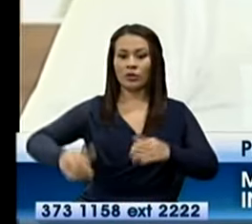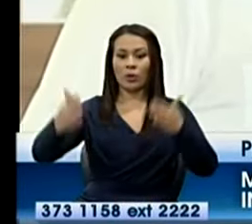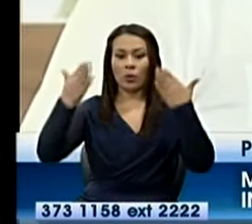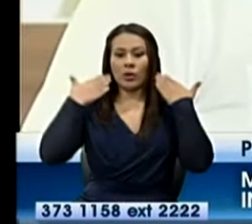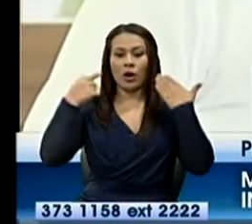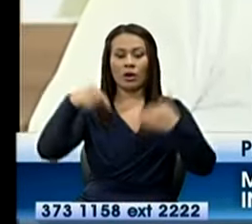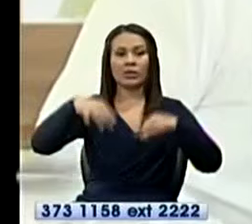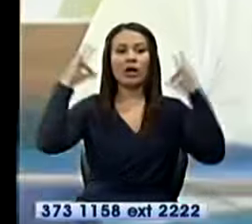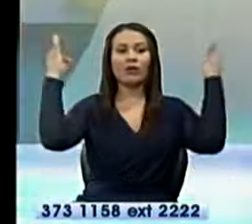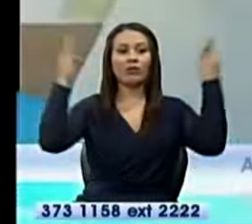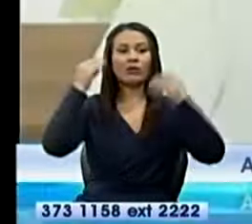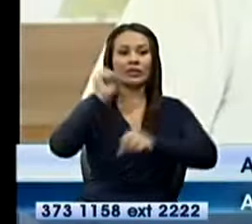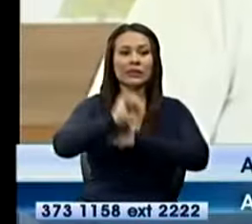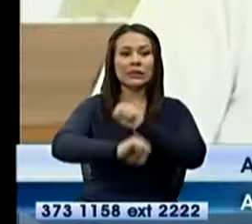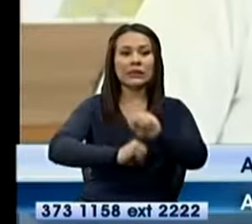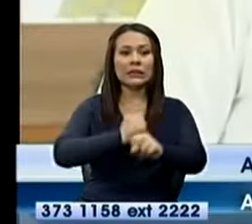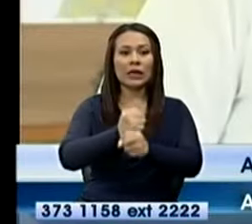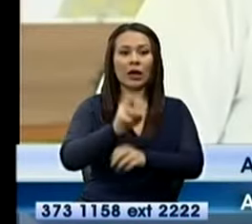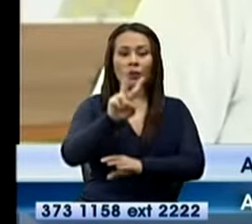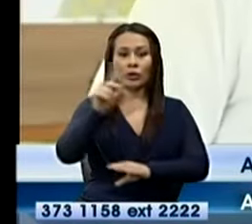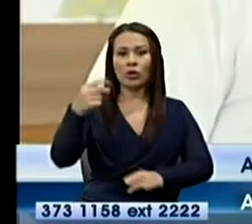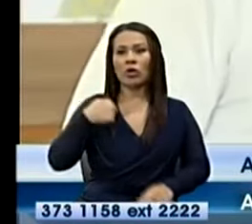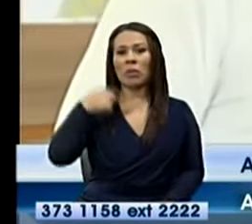siglo es